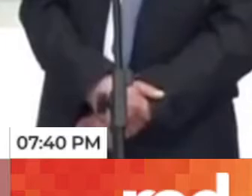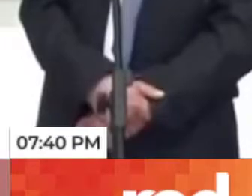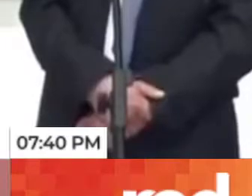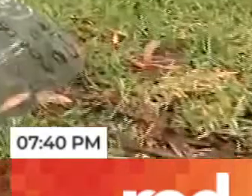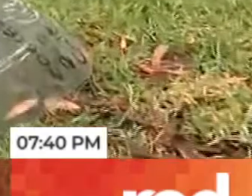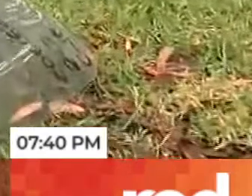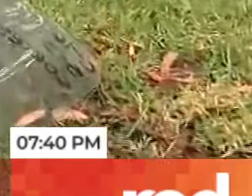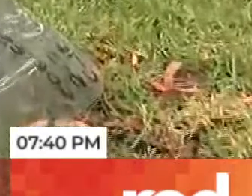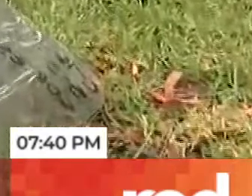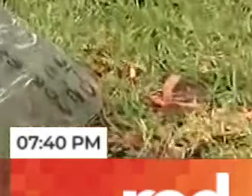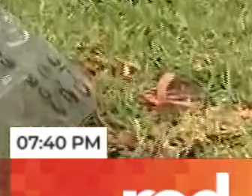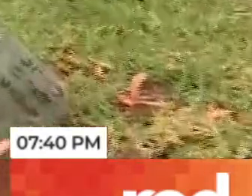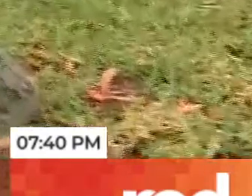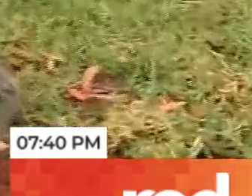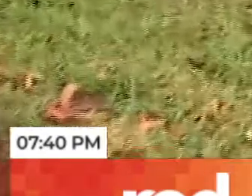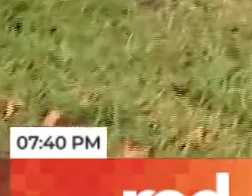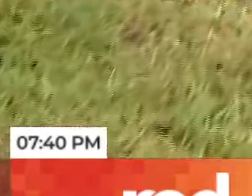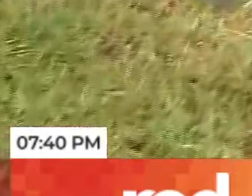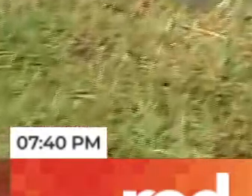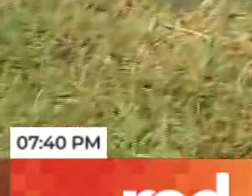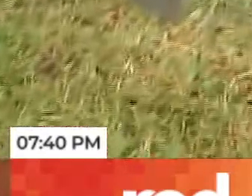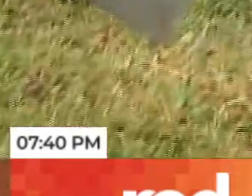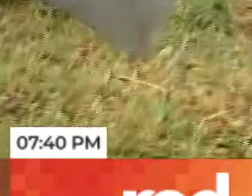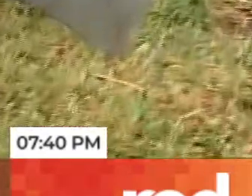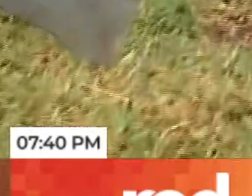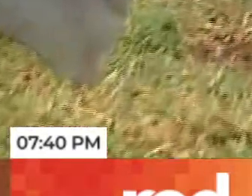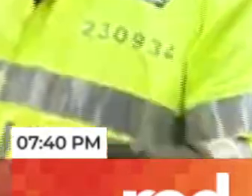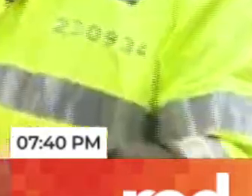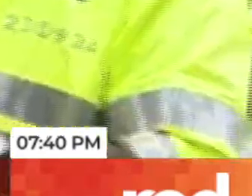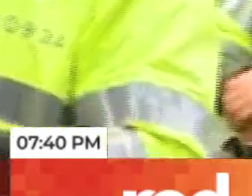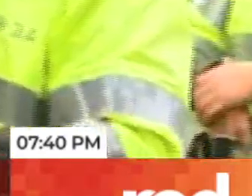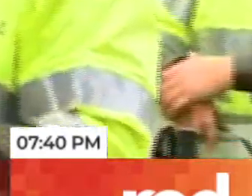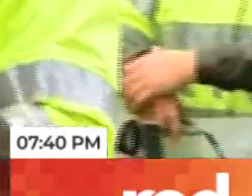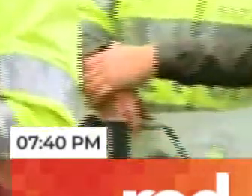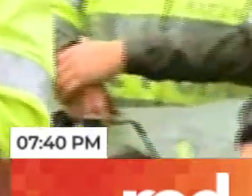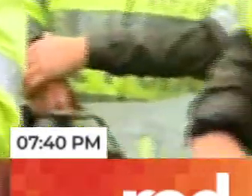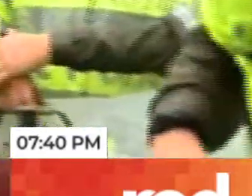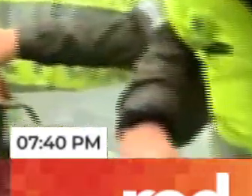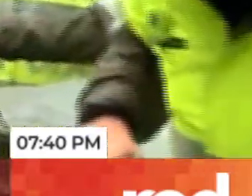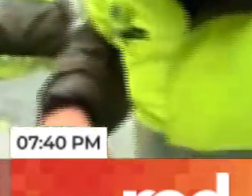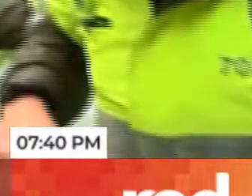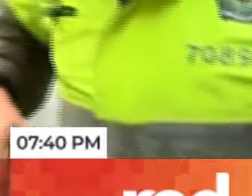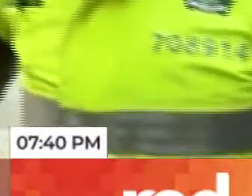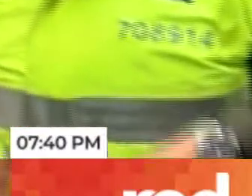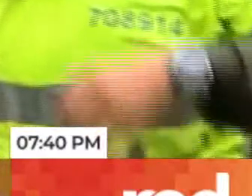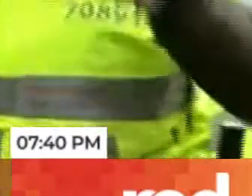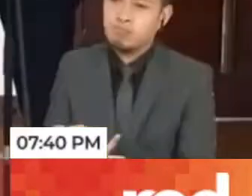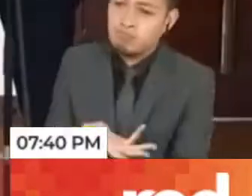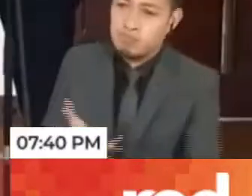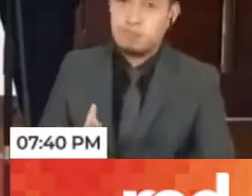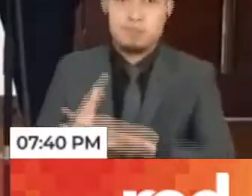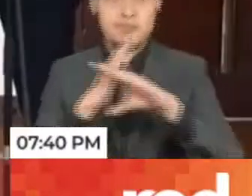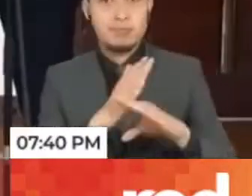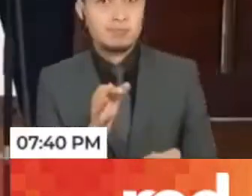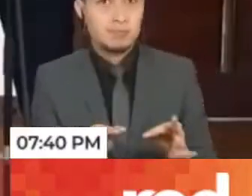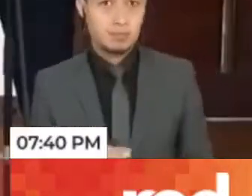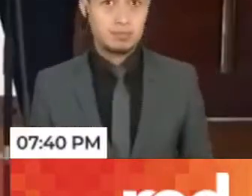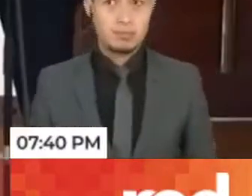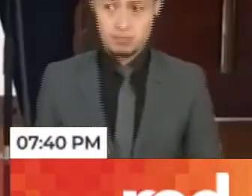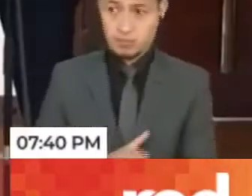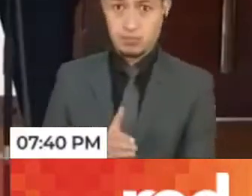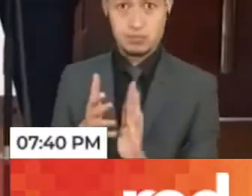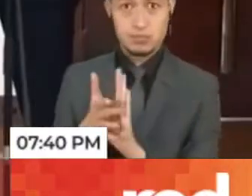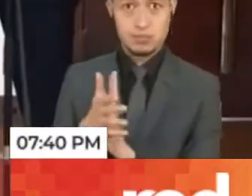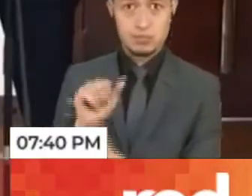a su gobierno y aseguró que la administración y la policía trabajarán de la mano por la seguridad de los ciudadanos pero impunidad